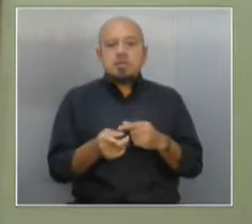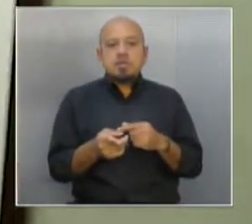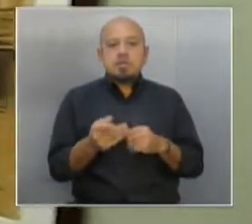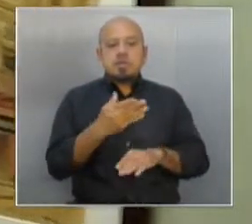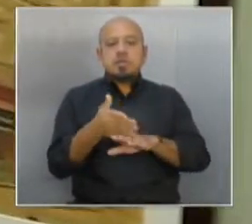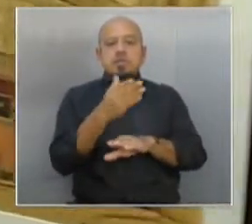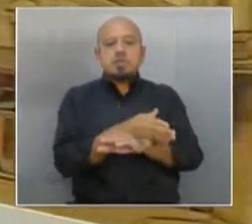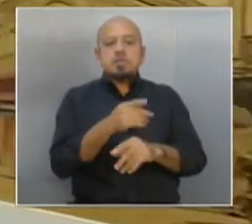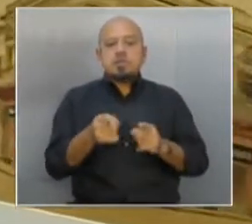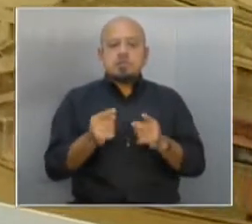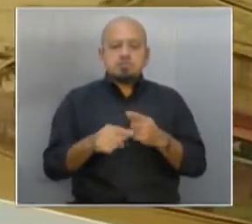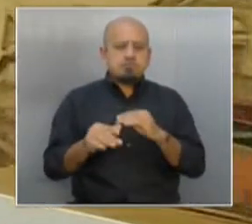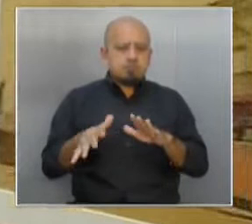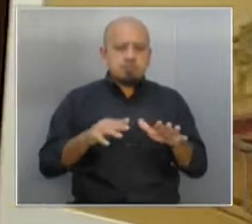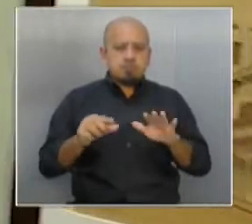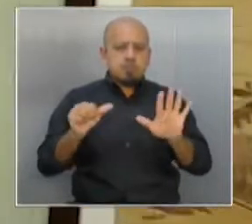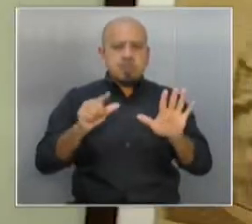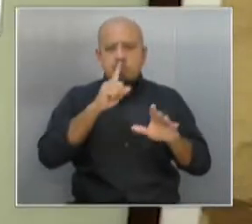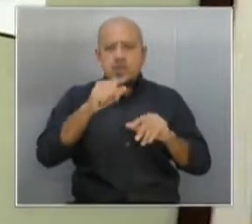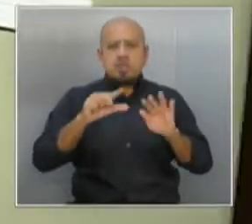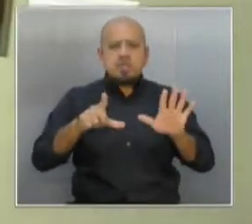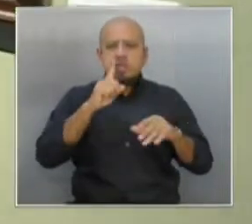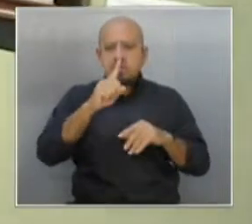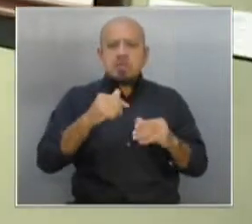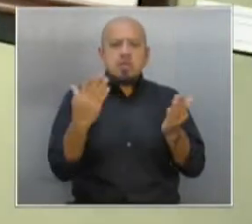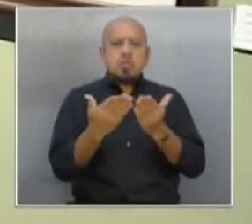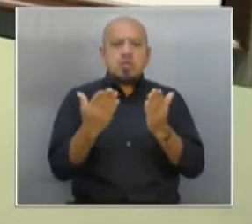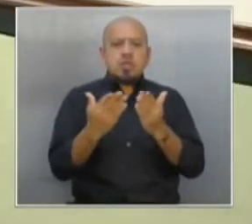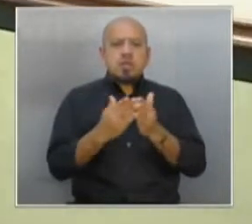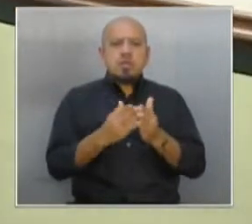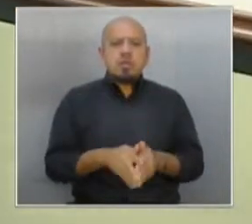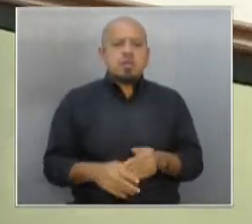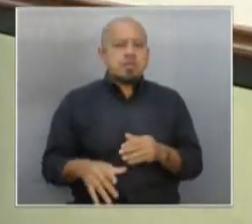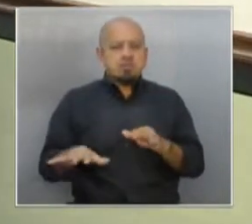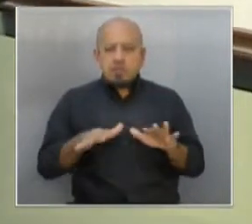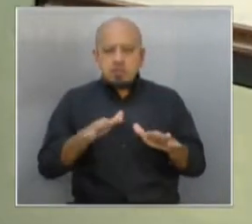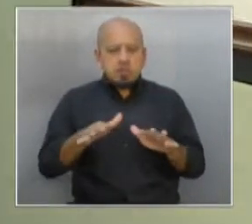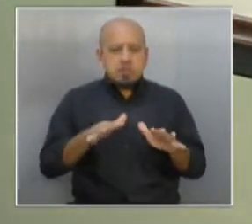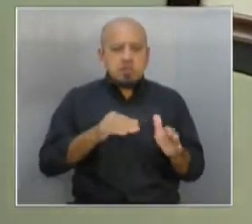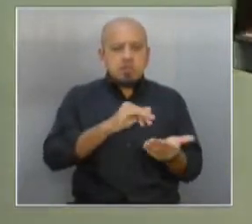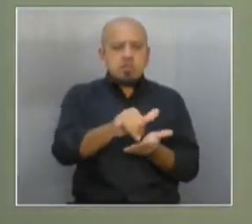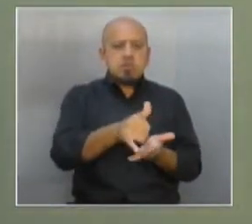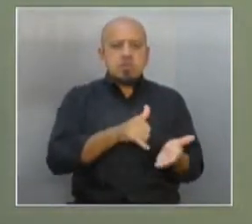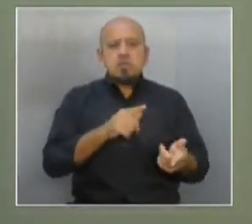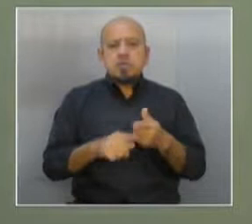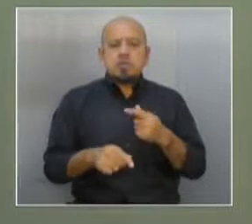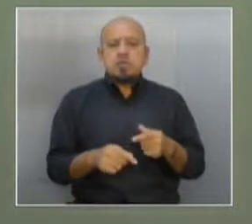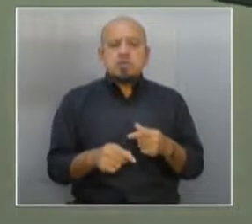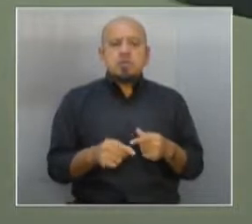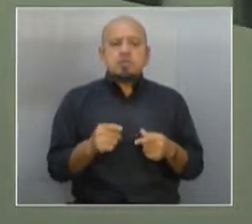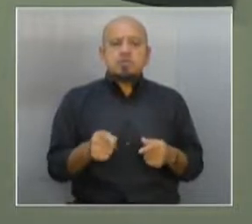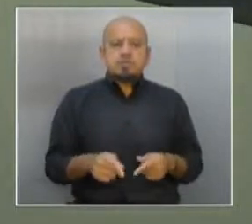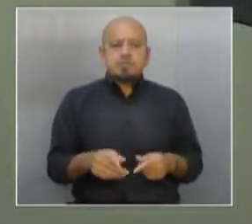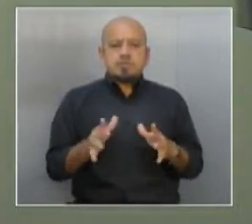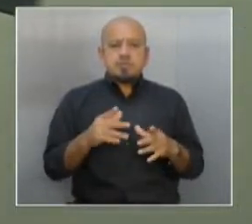de pandemia teníamos un promedio de 6.000, 7.000 estudiantes que venían al año y promedialmente, aún en pandemia, en cuanto abrimos,